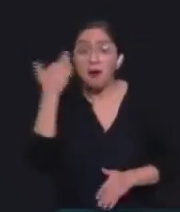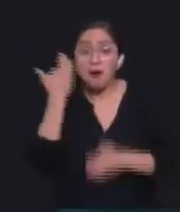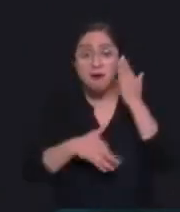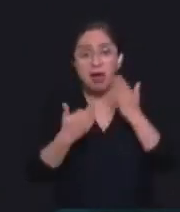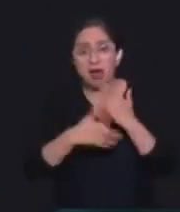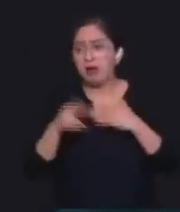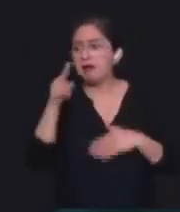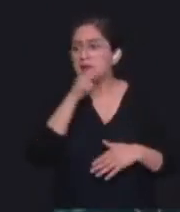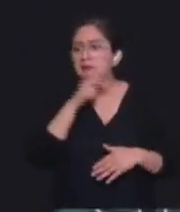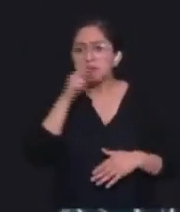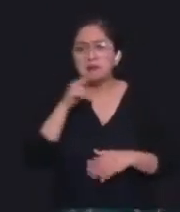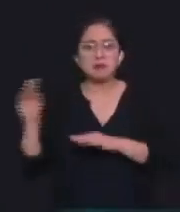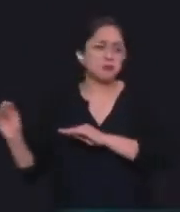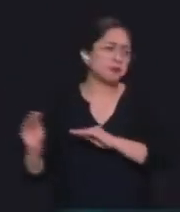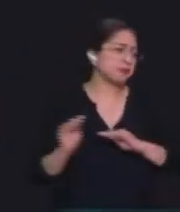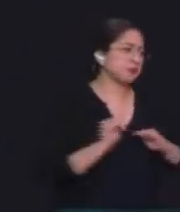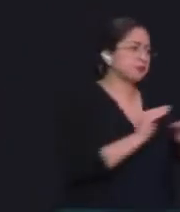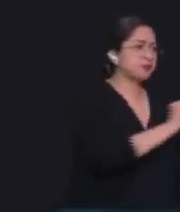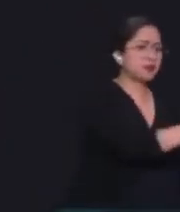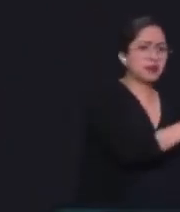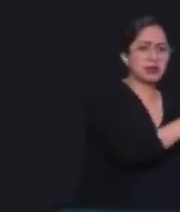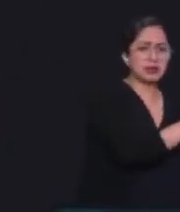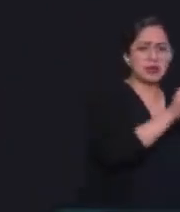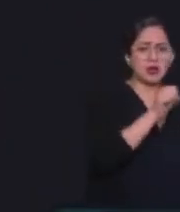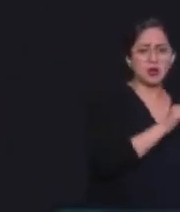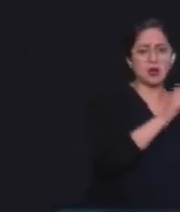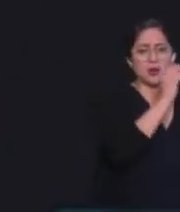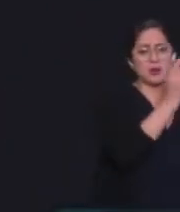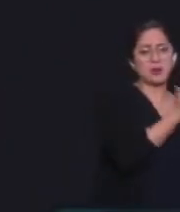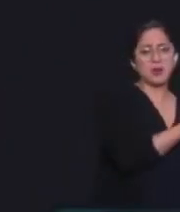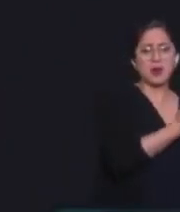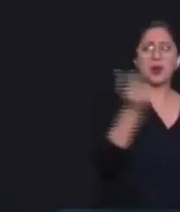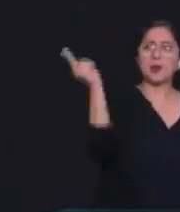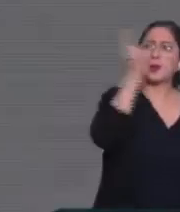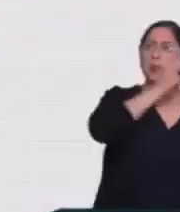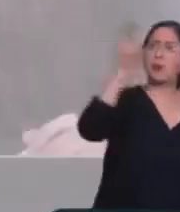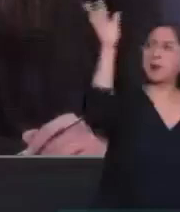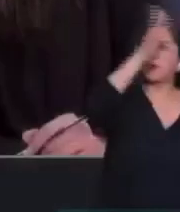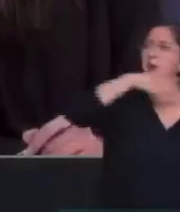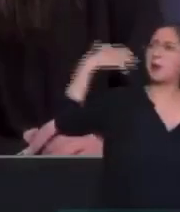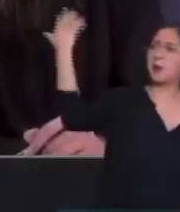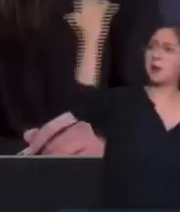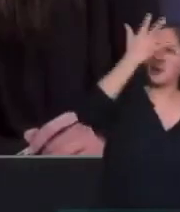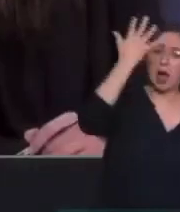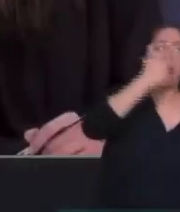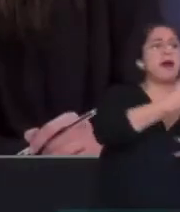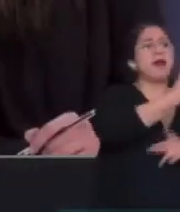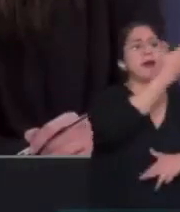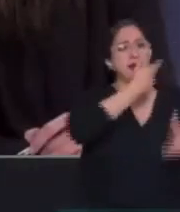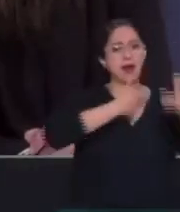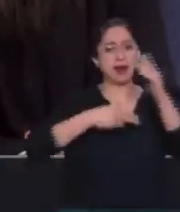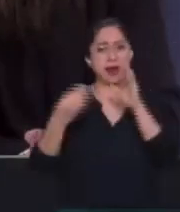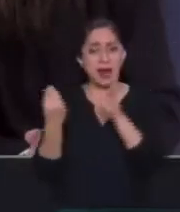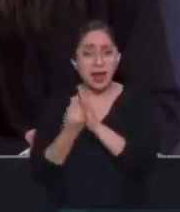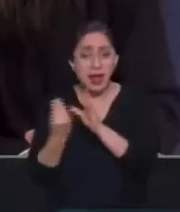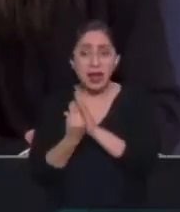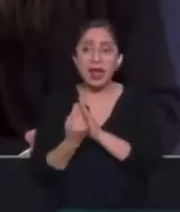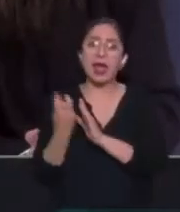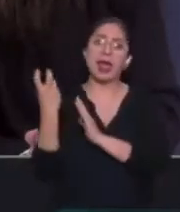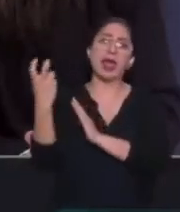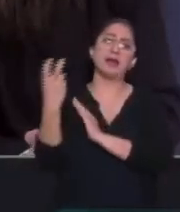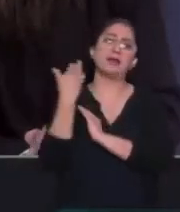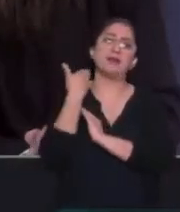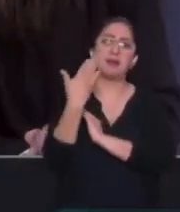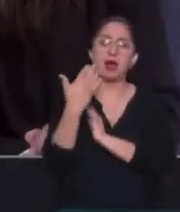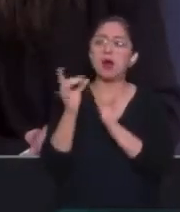mundo se sale tranquilamente del salón, se ventila el salón y pueden reiniciar las clases. Si lo hacen así, es bastante difícil